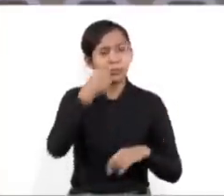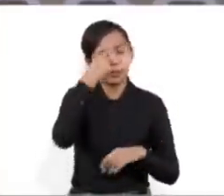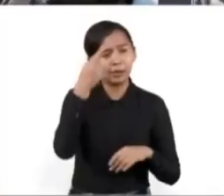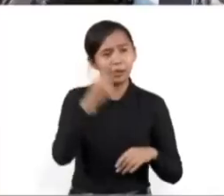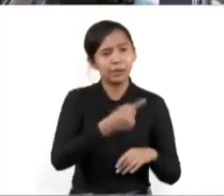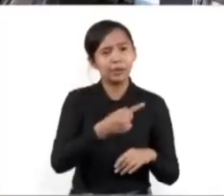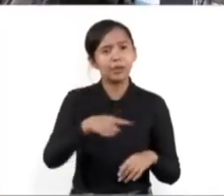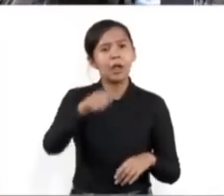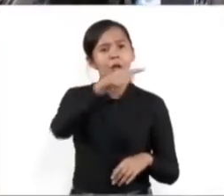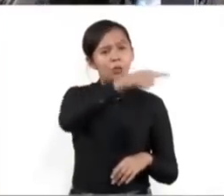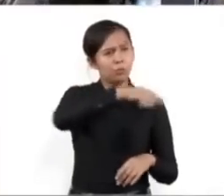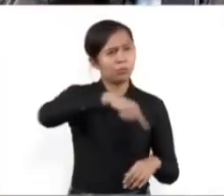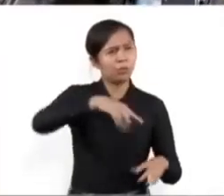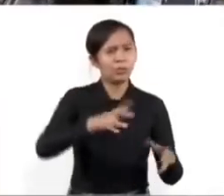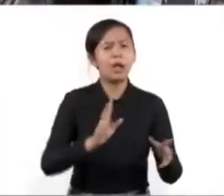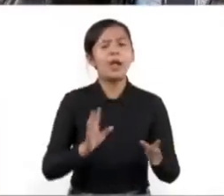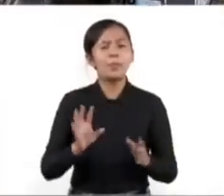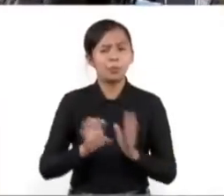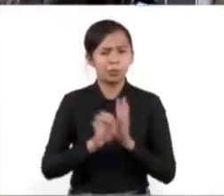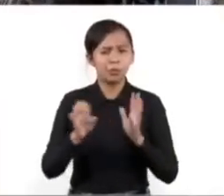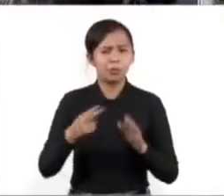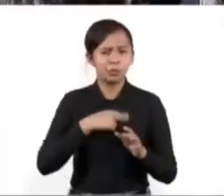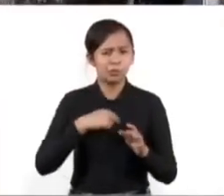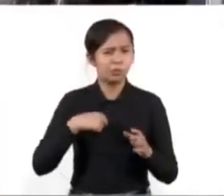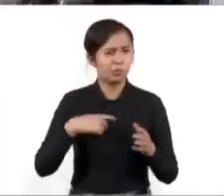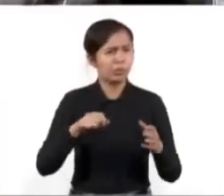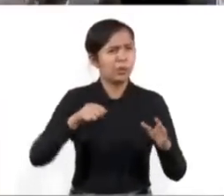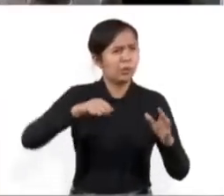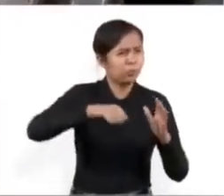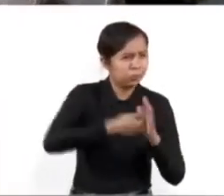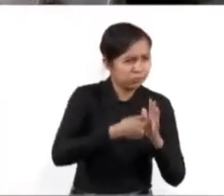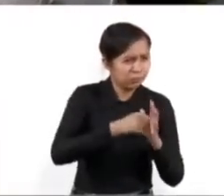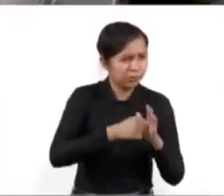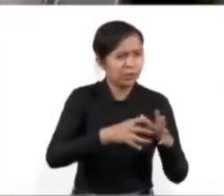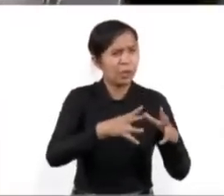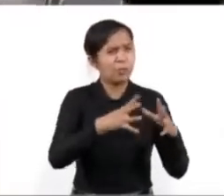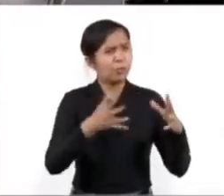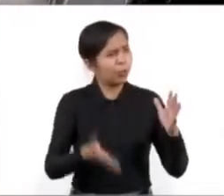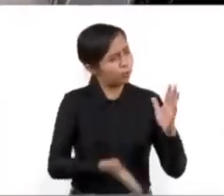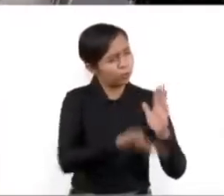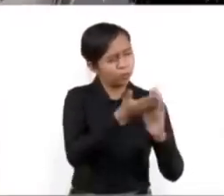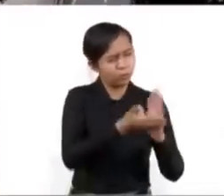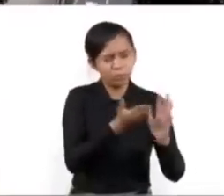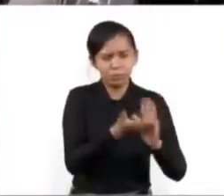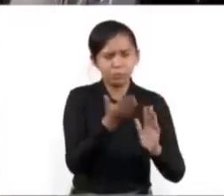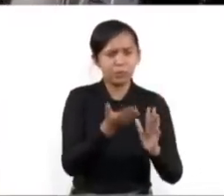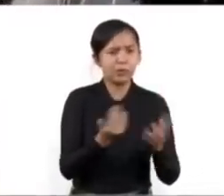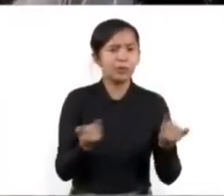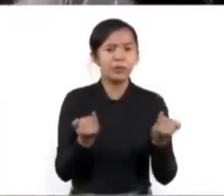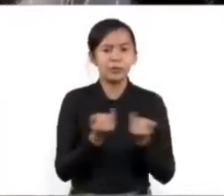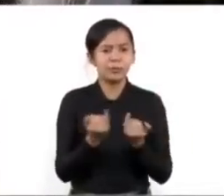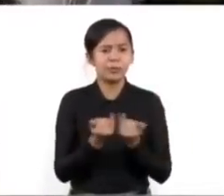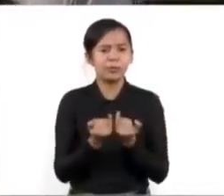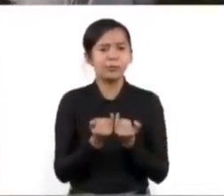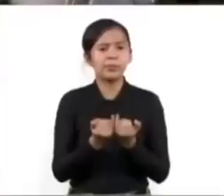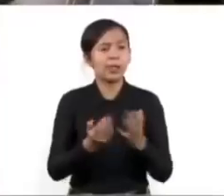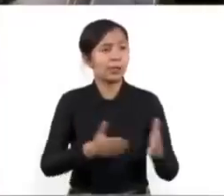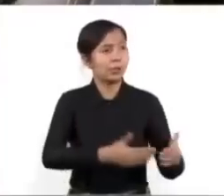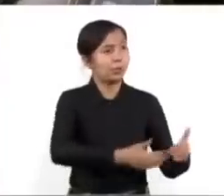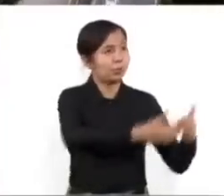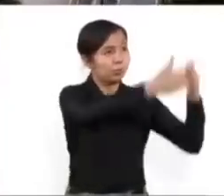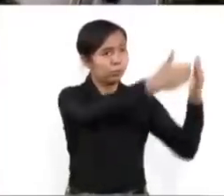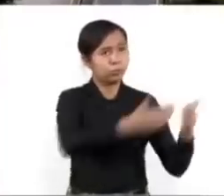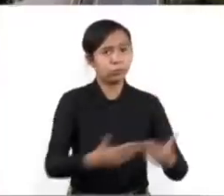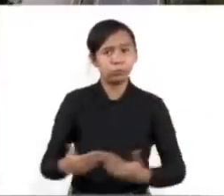el terreno, es decir, hacíamos una perforación, construíamos una pila, ya que teníamos una barrera de pilas y 2 muros de